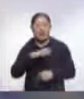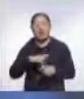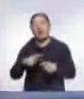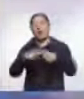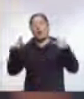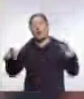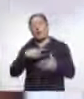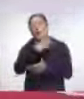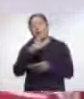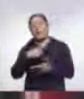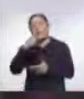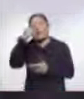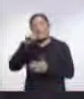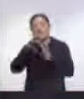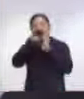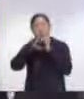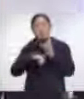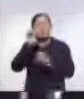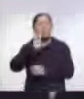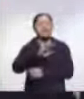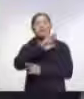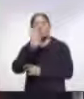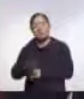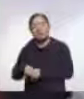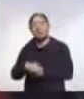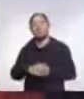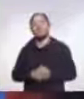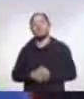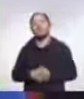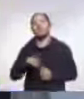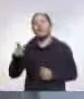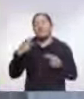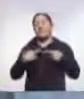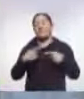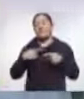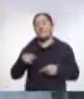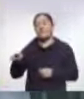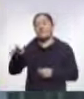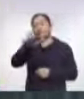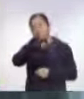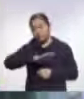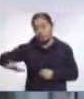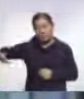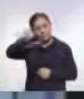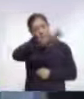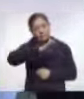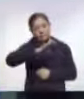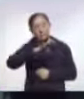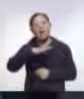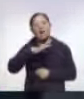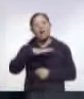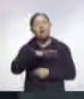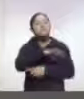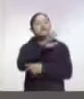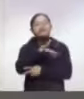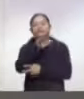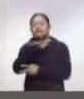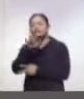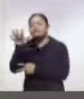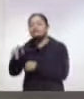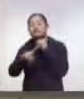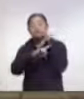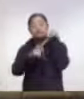Emergente para la Reducción de la Mortalidad Materna y a través del personal comunitario se realizó la búsqueda intencionada de pacientes con